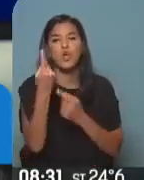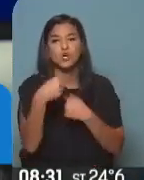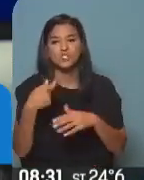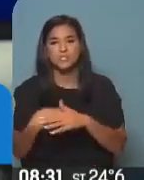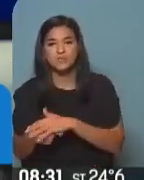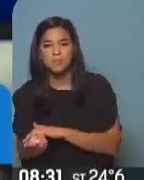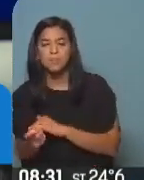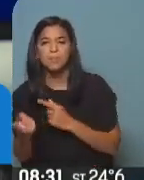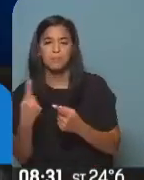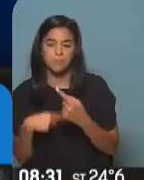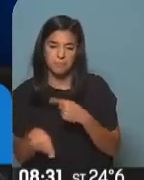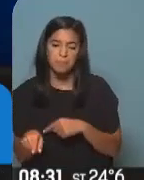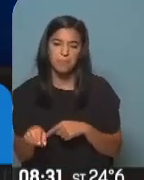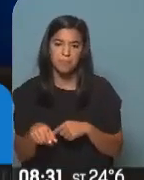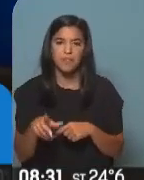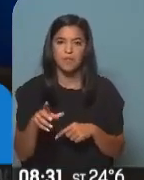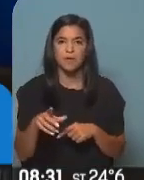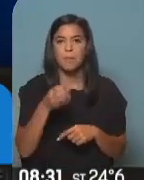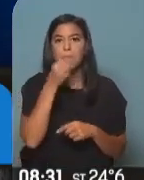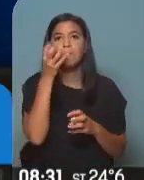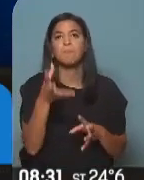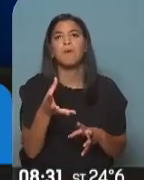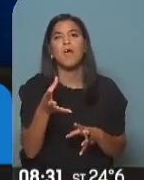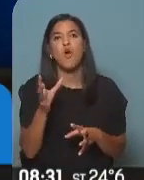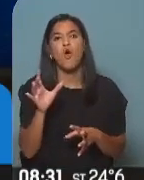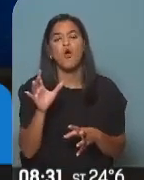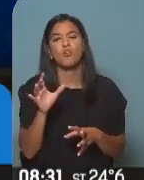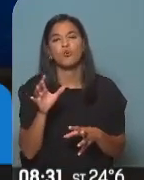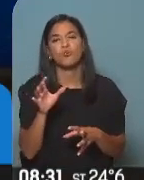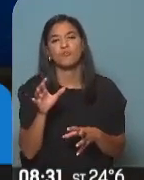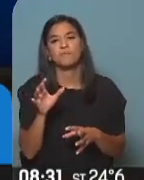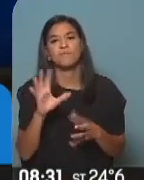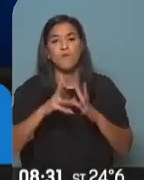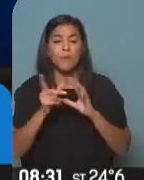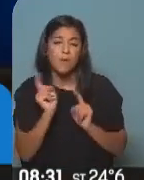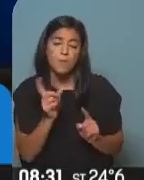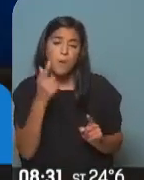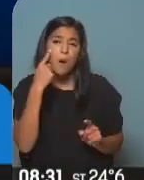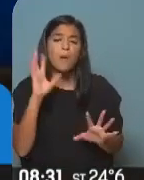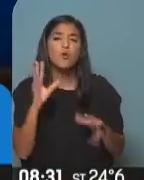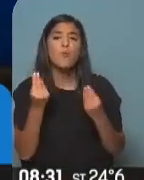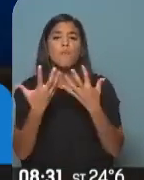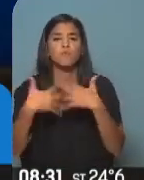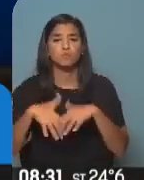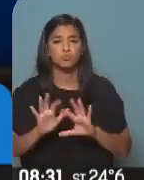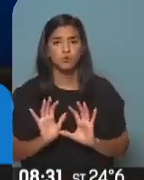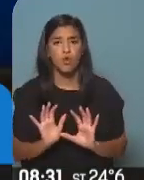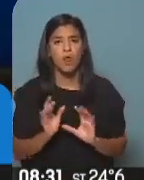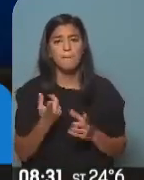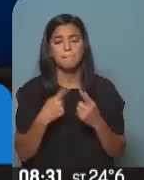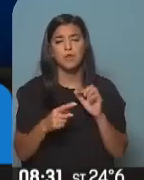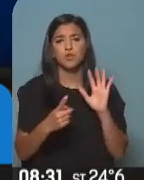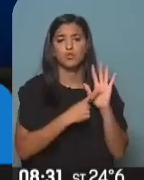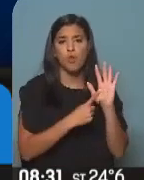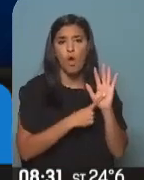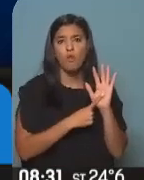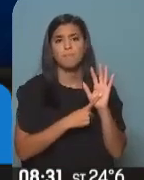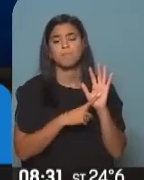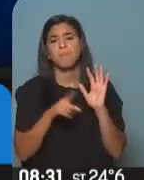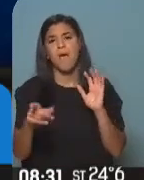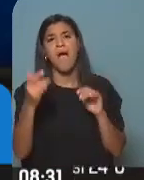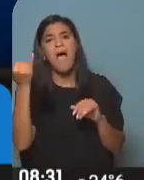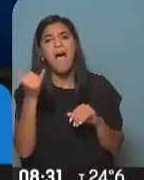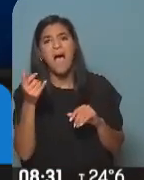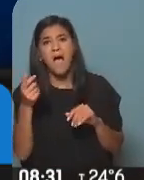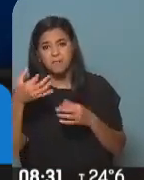todavía tendrá que dar Exacto, no salió de la mejor forma posible, pero veremos cómo funciona. Pero es esto, bueno, de la norma a la práctica hay una brecha